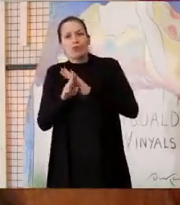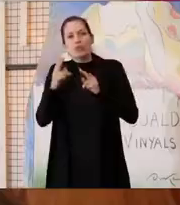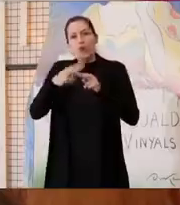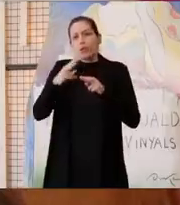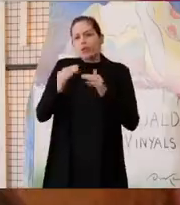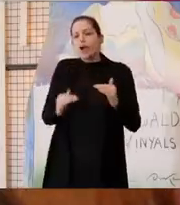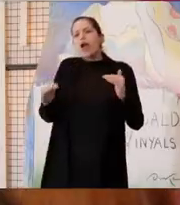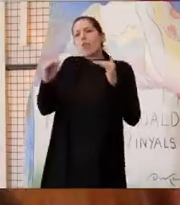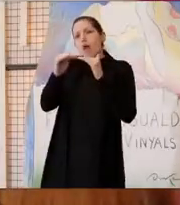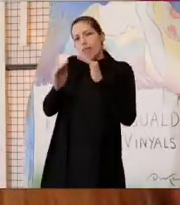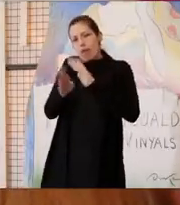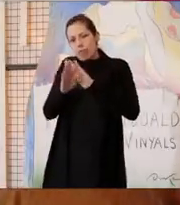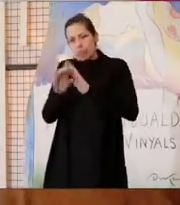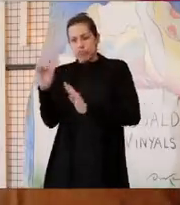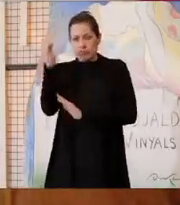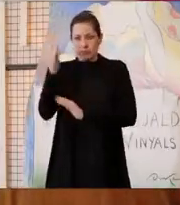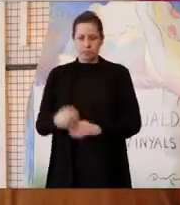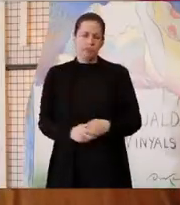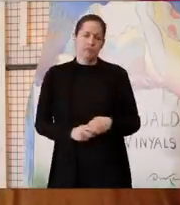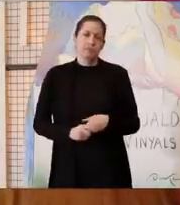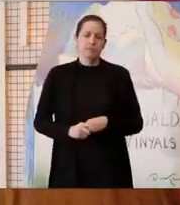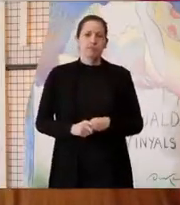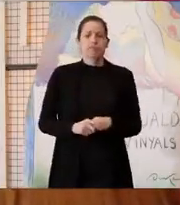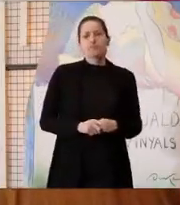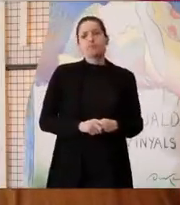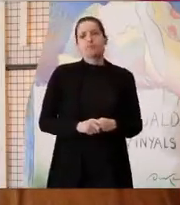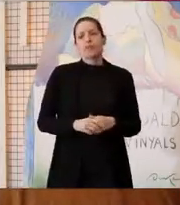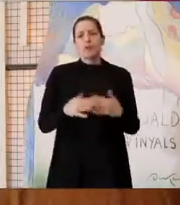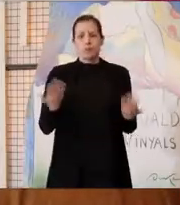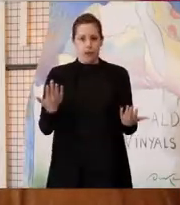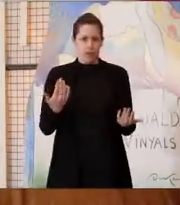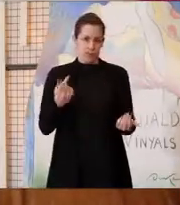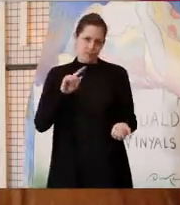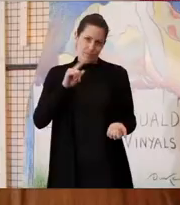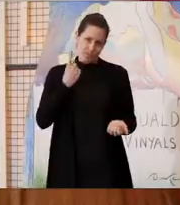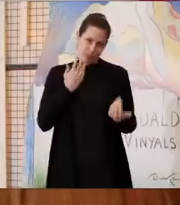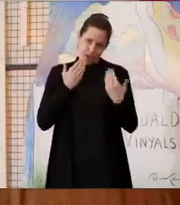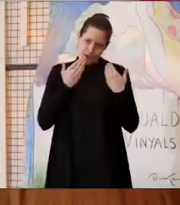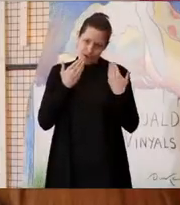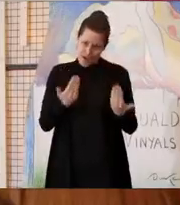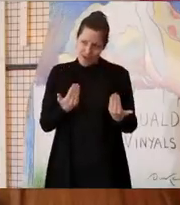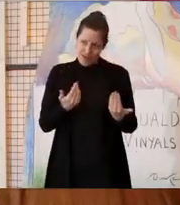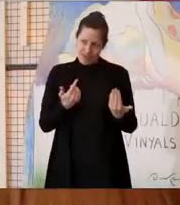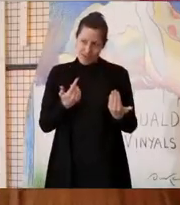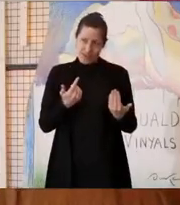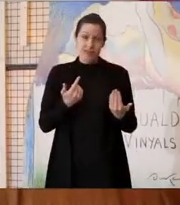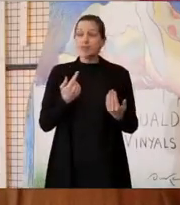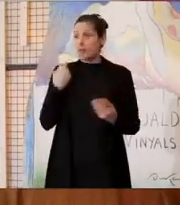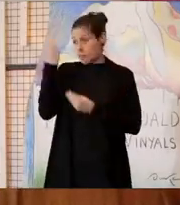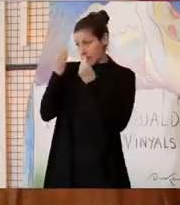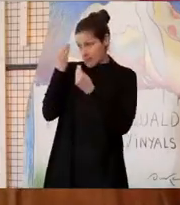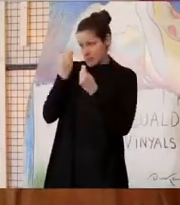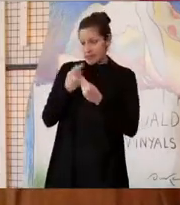igualdad Bueno antes de empezar darle las gracias y que te lo vas a pensar